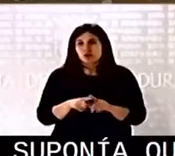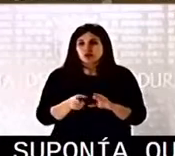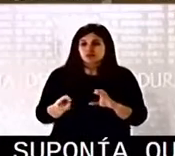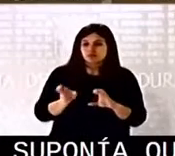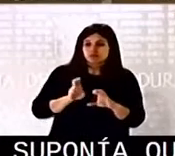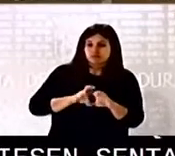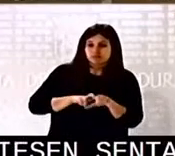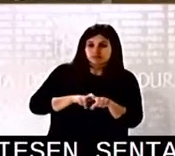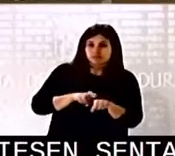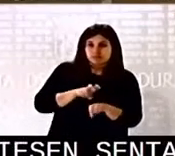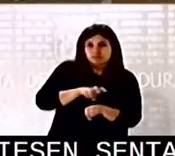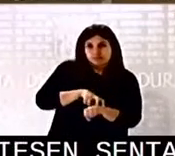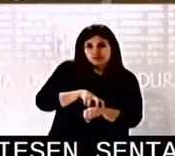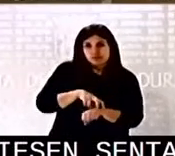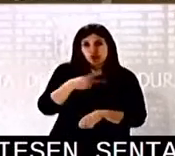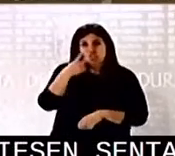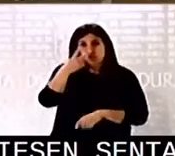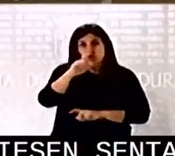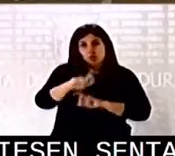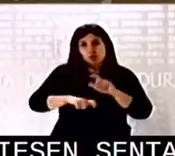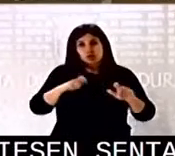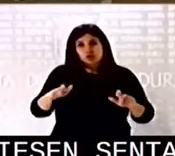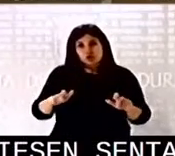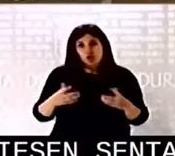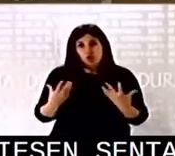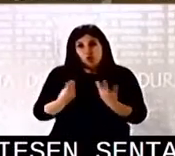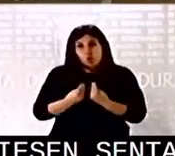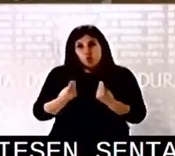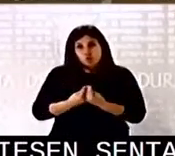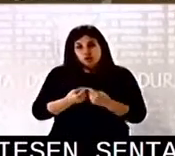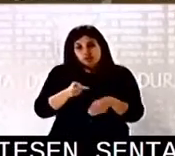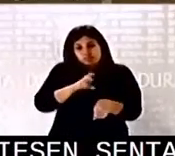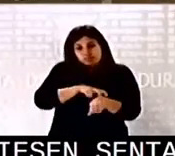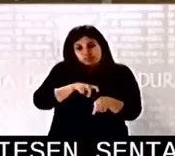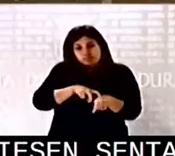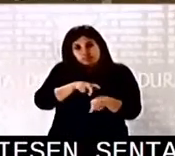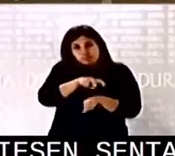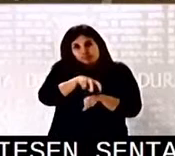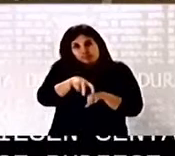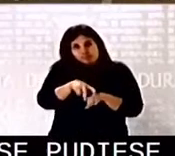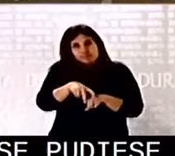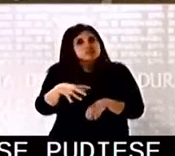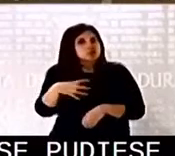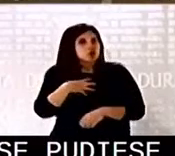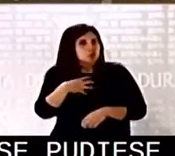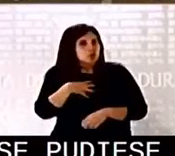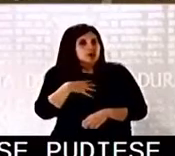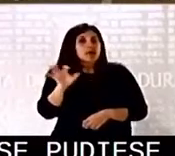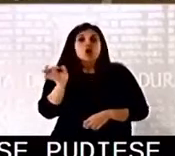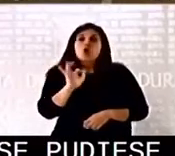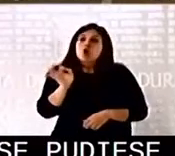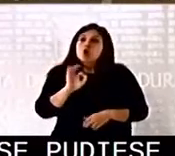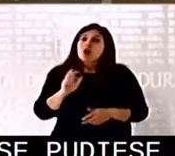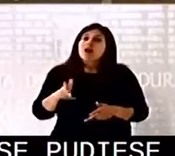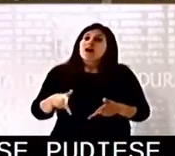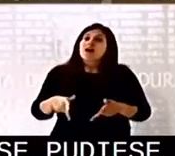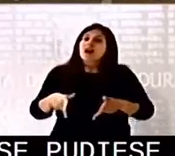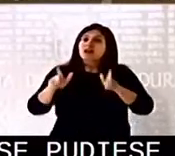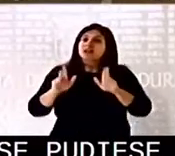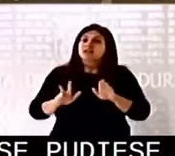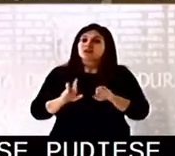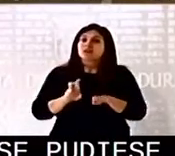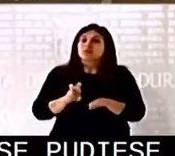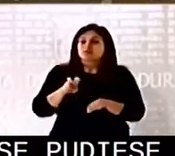dos personas en la misma fila o que no se pudiese ocupar el asiento delantero del